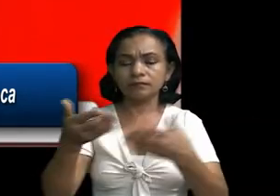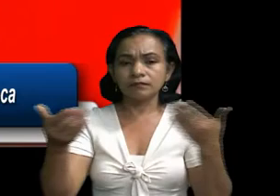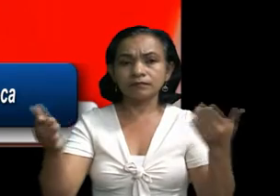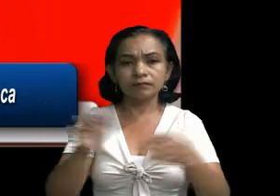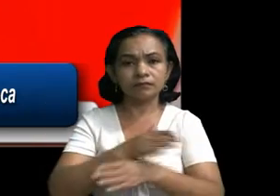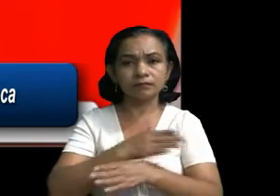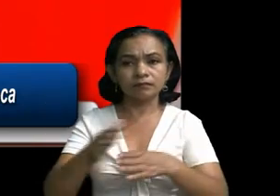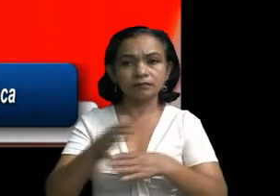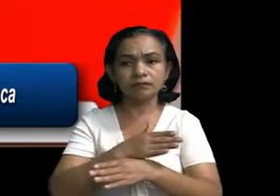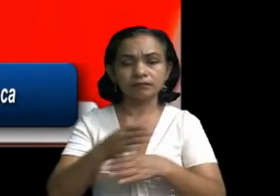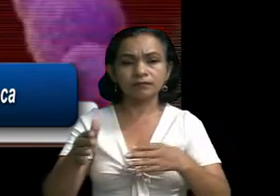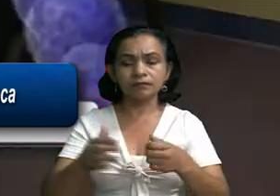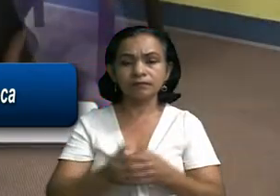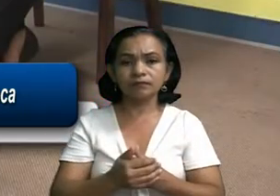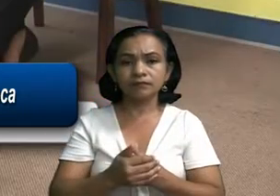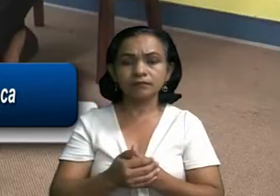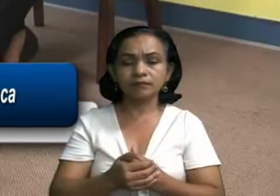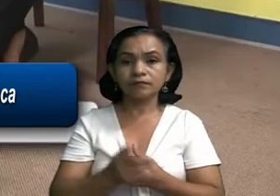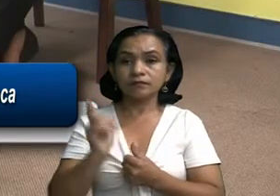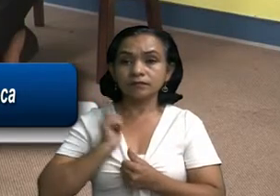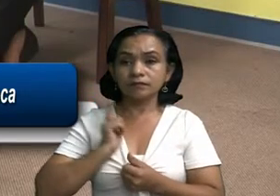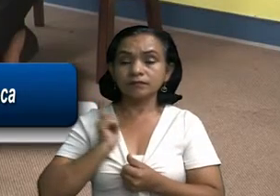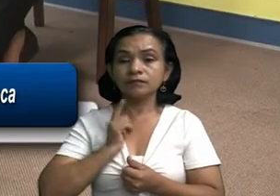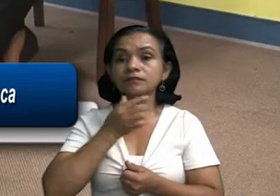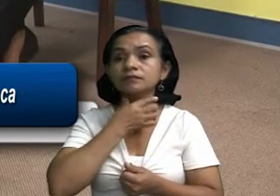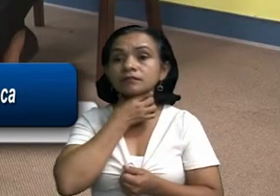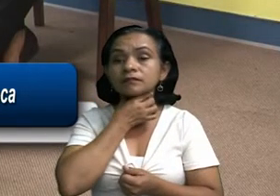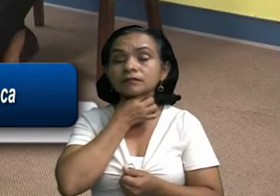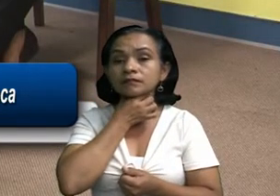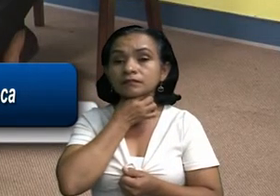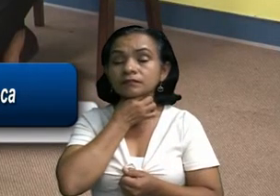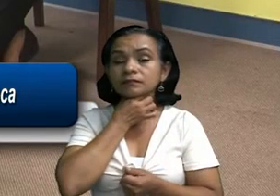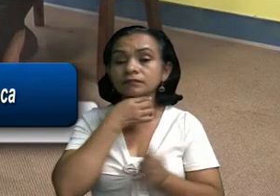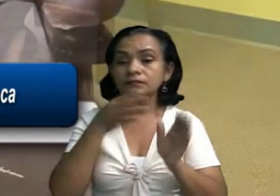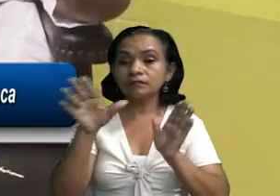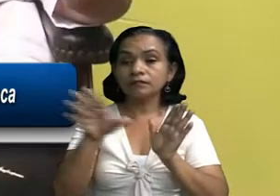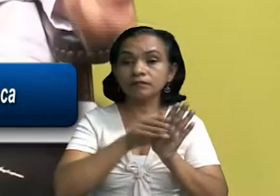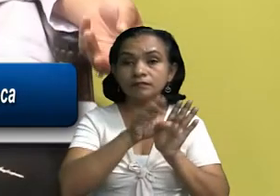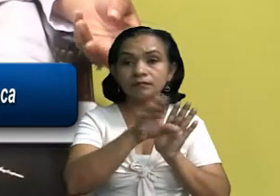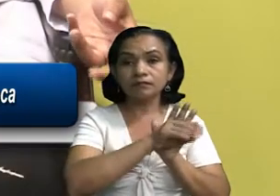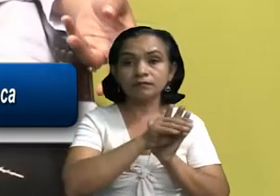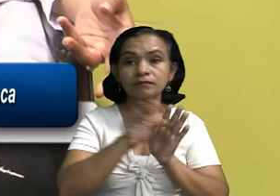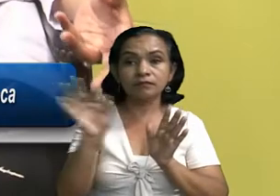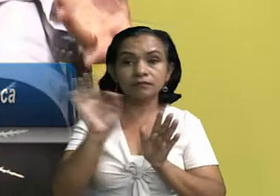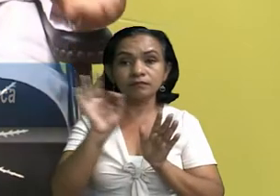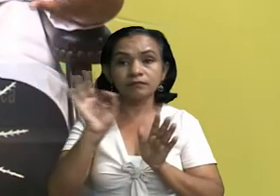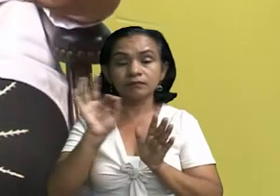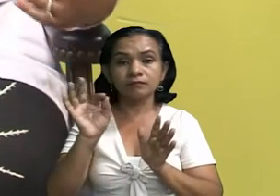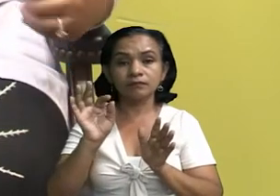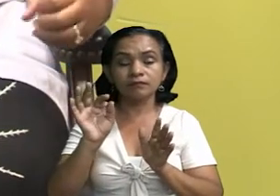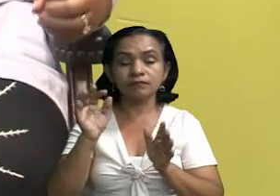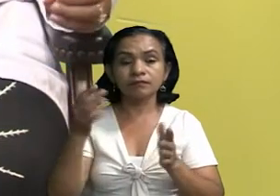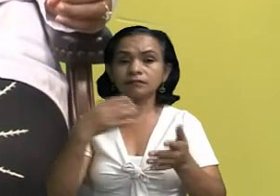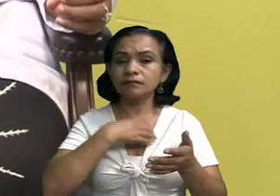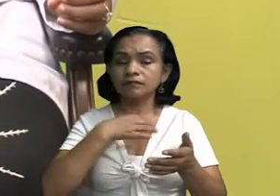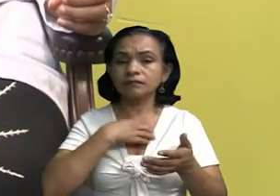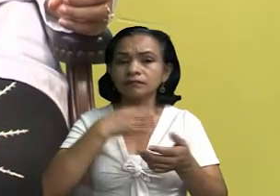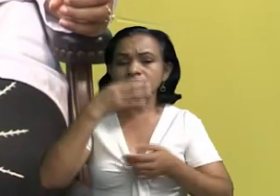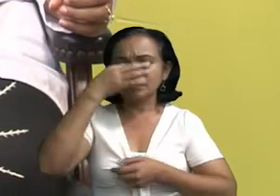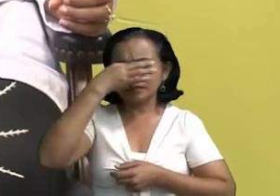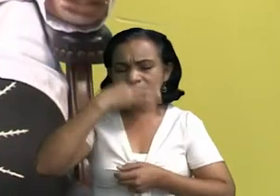diferencia. Entonces, cuando nosotros tenemos faringoamigdalitis viral, se caracteriza porque da síntomas de